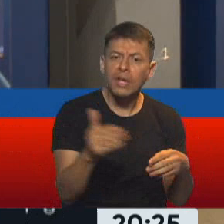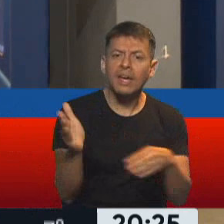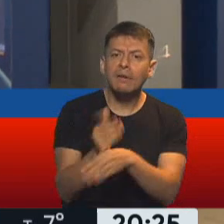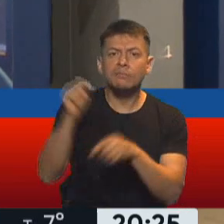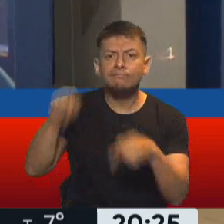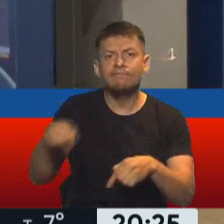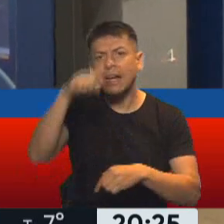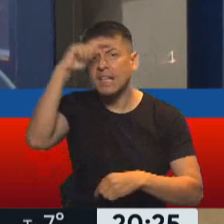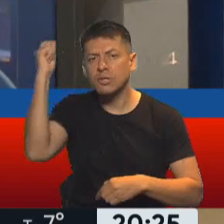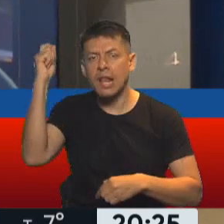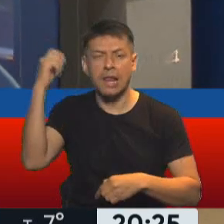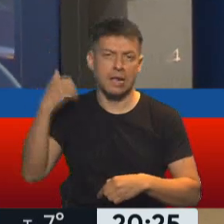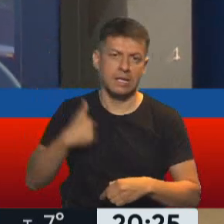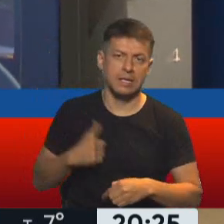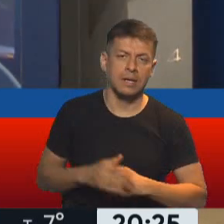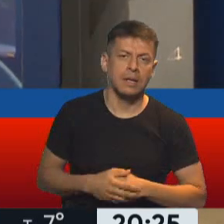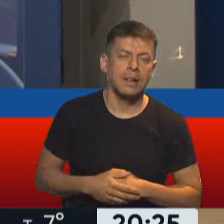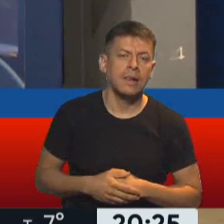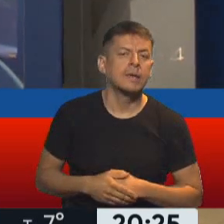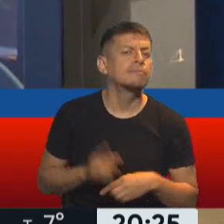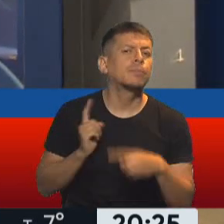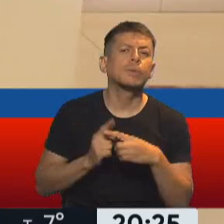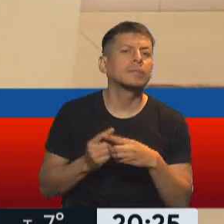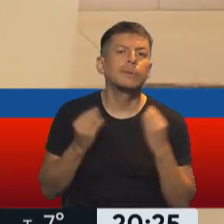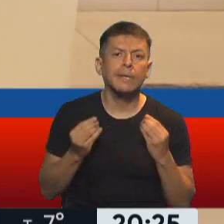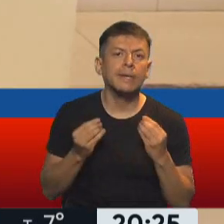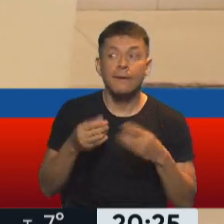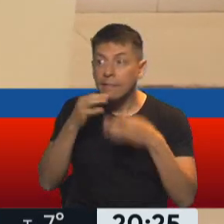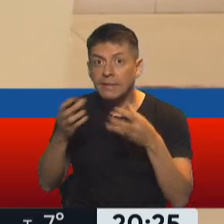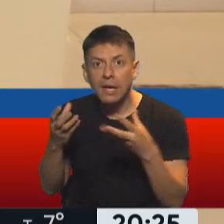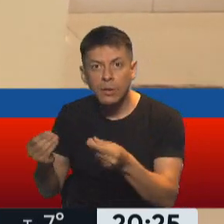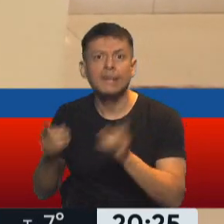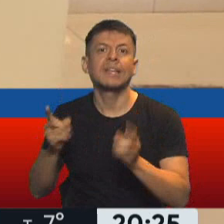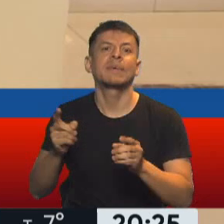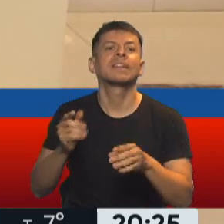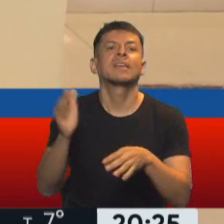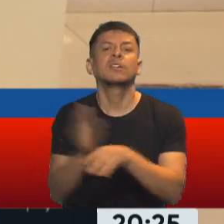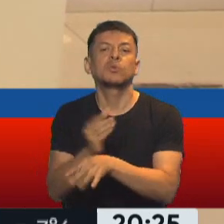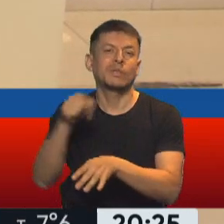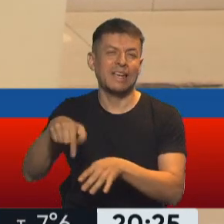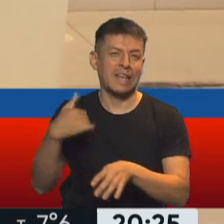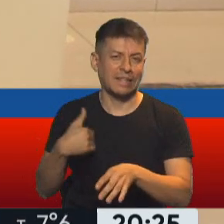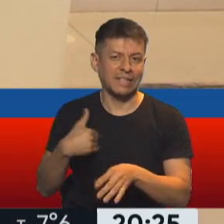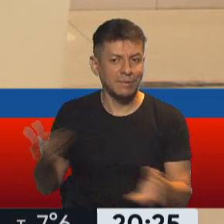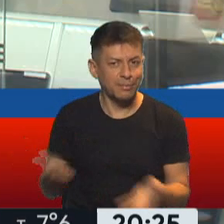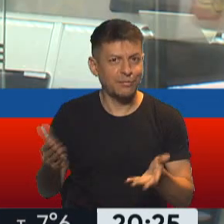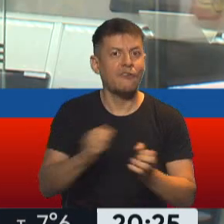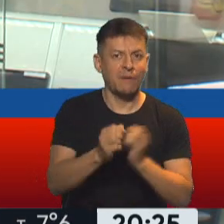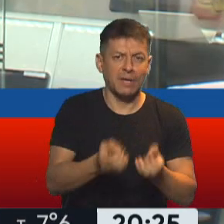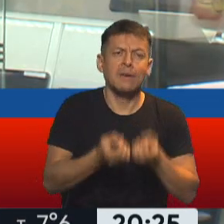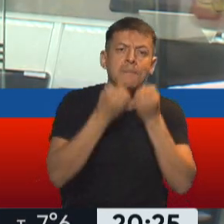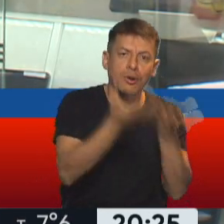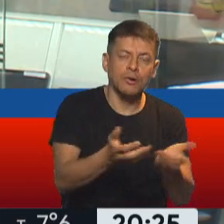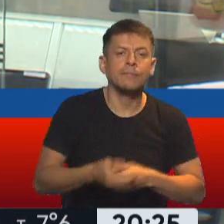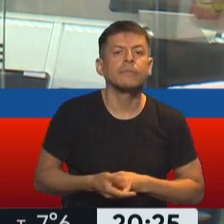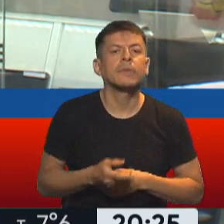nacional. Lo bueno de esto es que no solo ayuda a la venta, sino también a la industria interna que fortalece las fábricas. Ajá. ¿Y qué